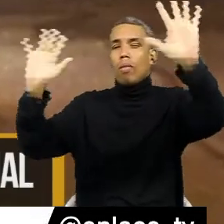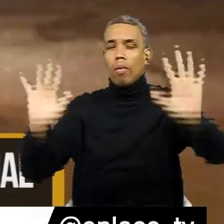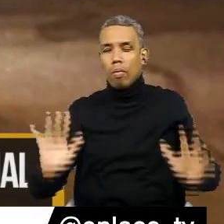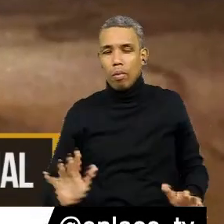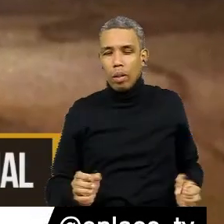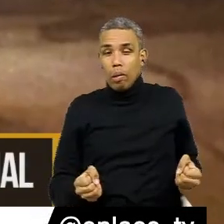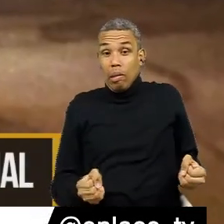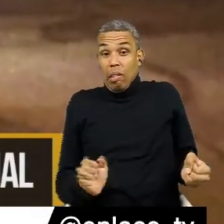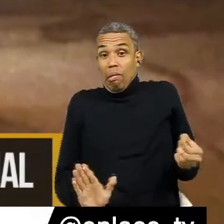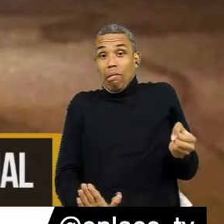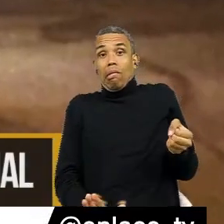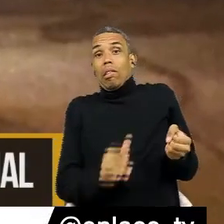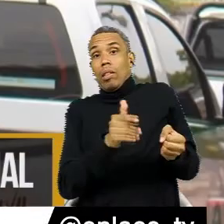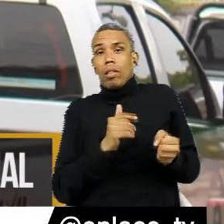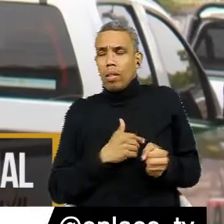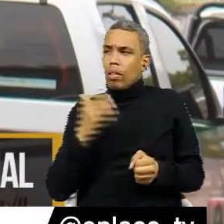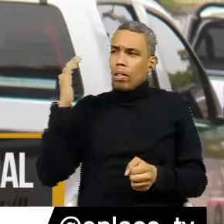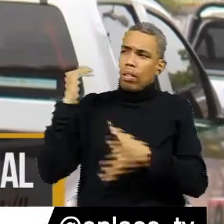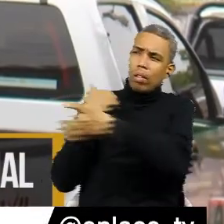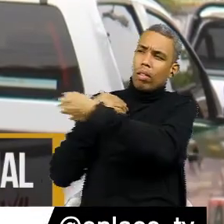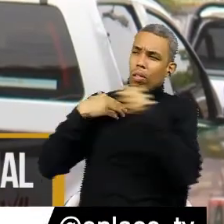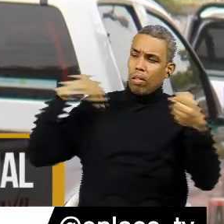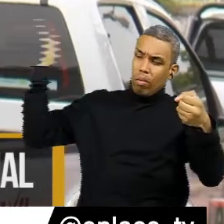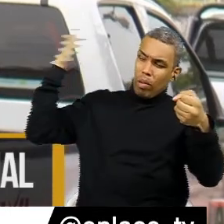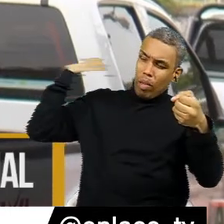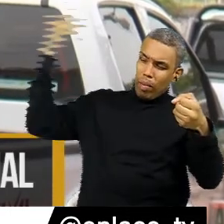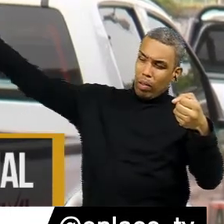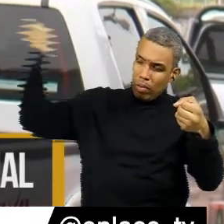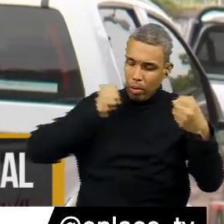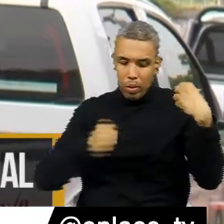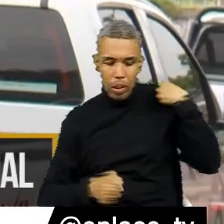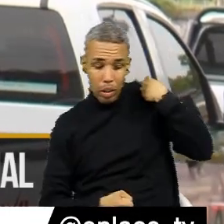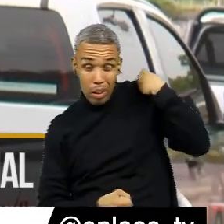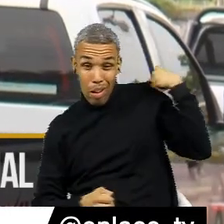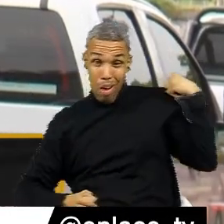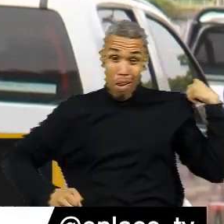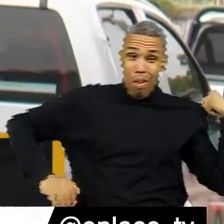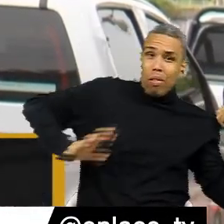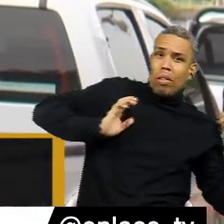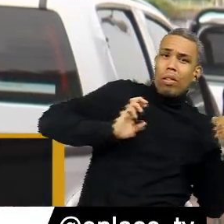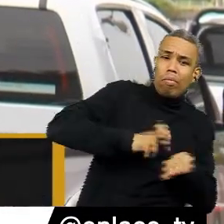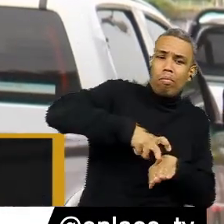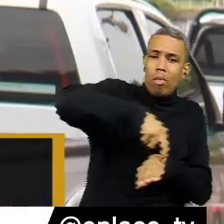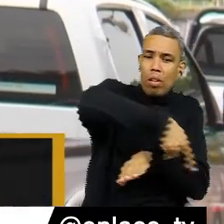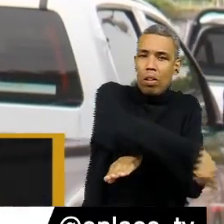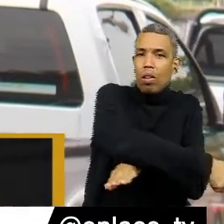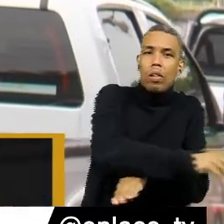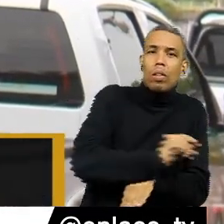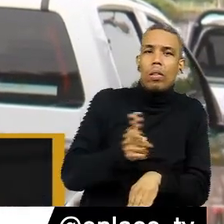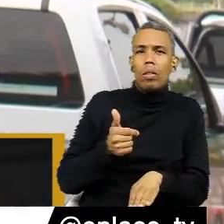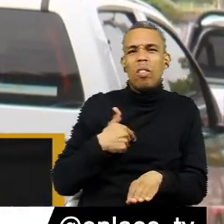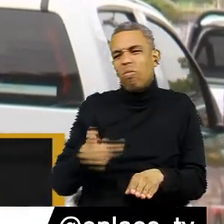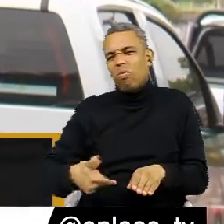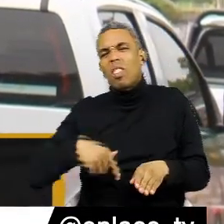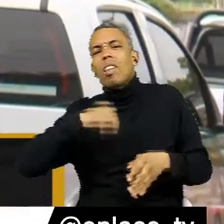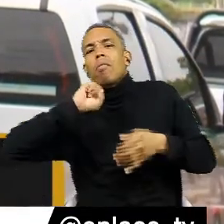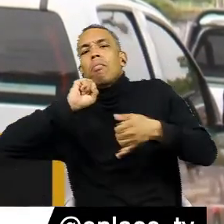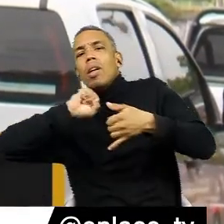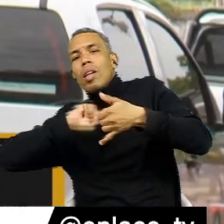Esta tractomula cubría la ruta de Cartagena a Barranca Bermeja. Venía de Cartagena a Barranca